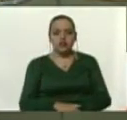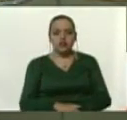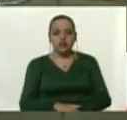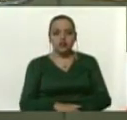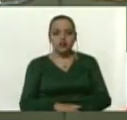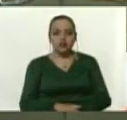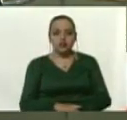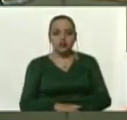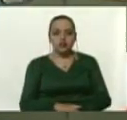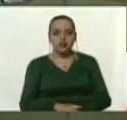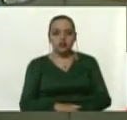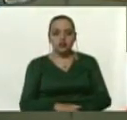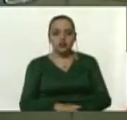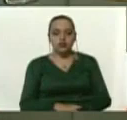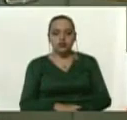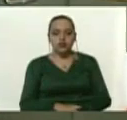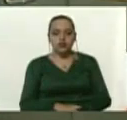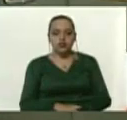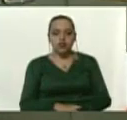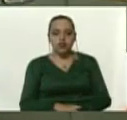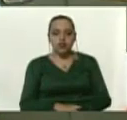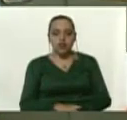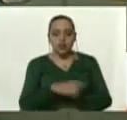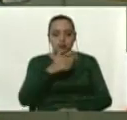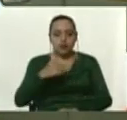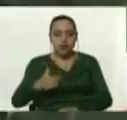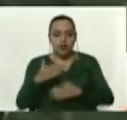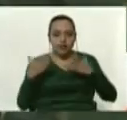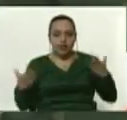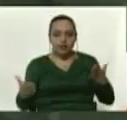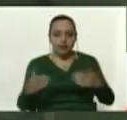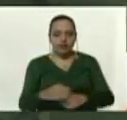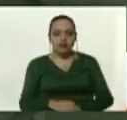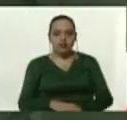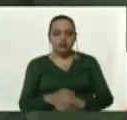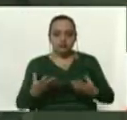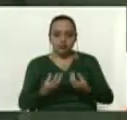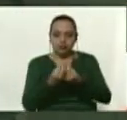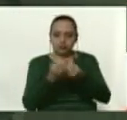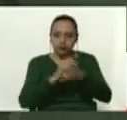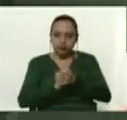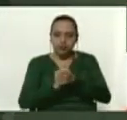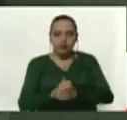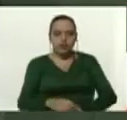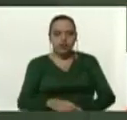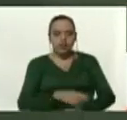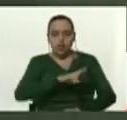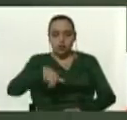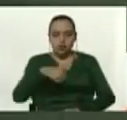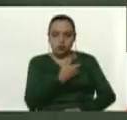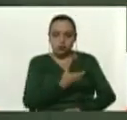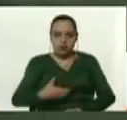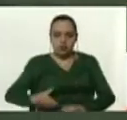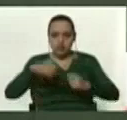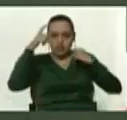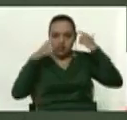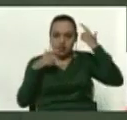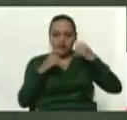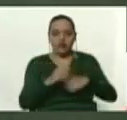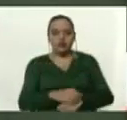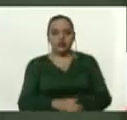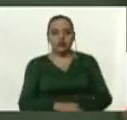a unos grandes compañeros de nuestro comandante supremo Hugo Chávez, pioneros,